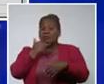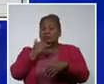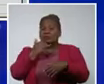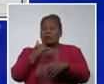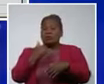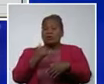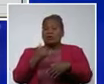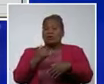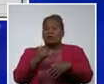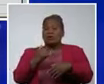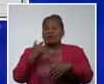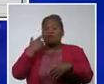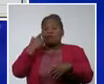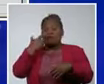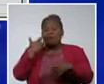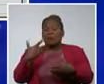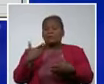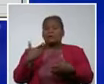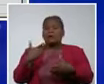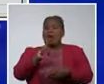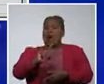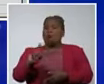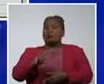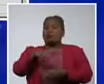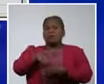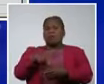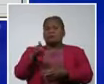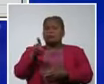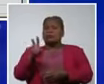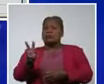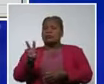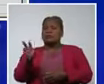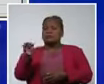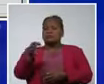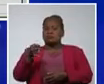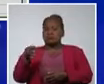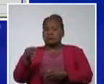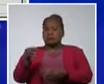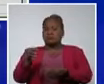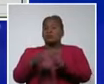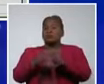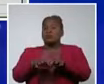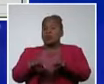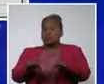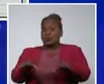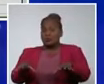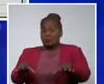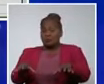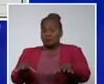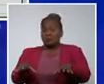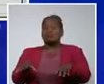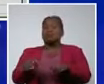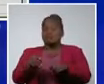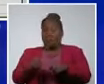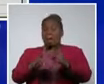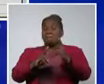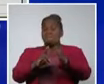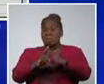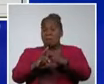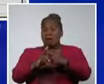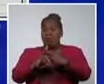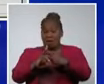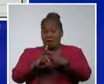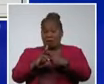fundamentalmente en 11 de sus 13 municipios, un tanto disperso el comportamiento. Vayamos con la tasa más